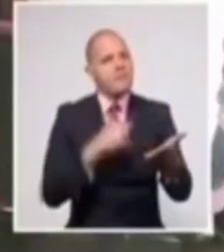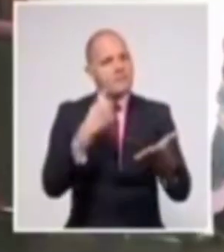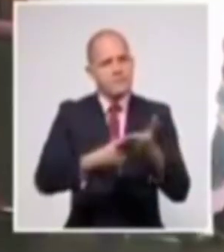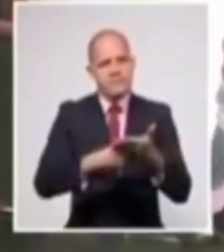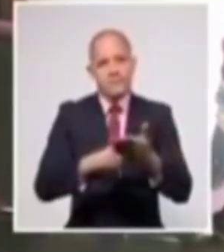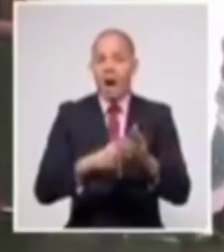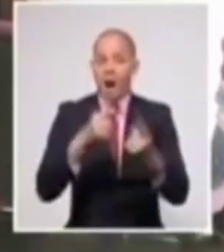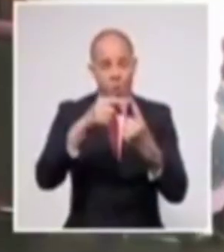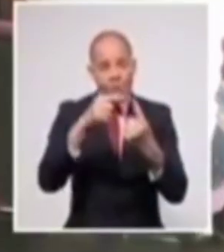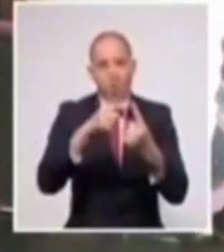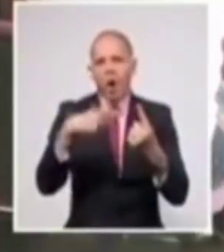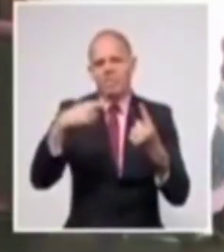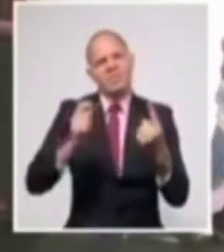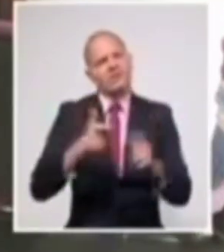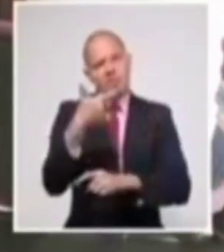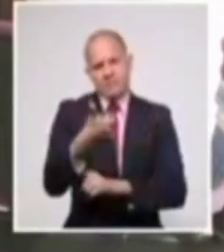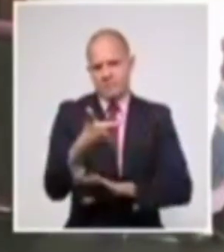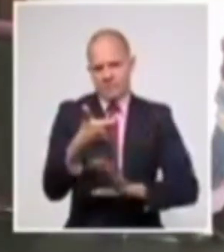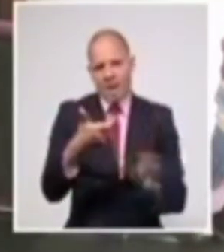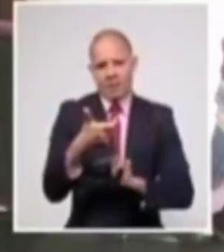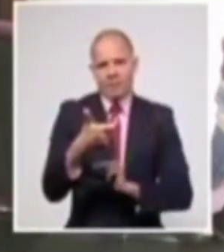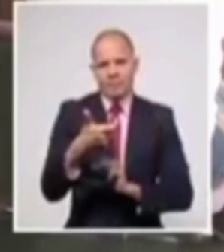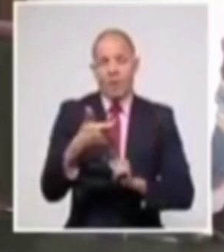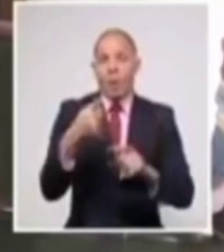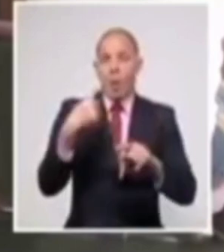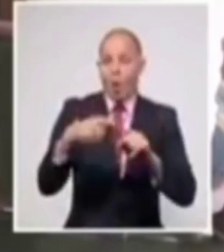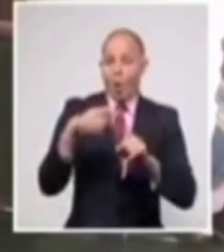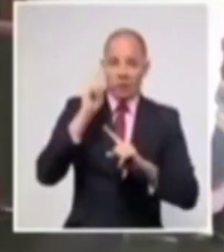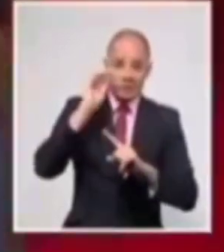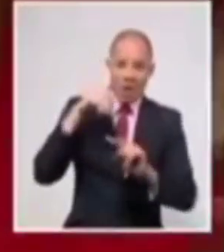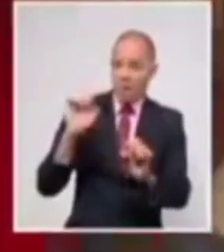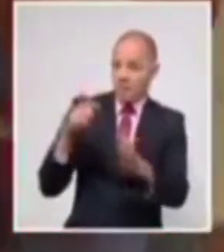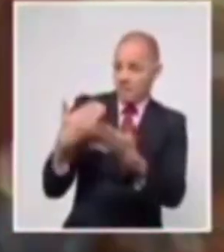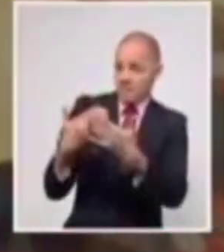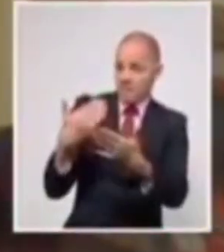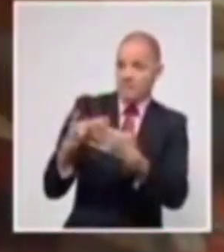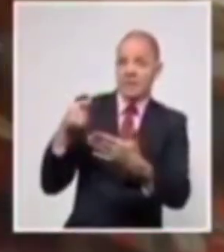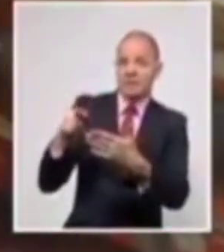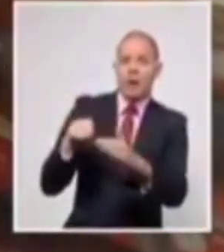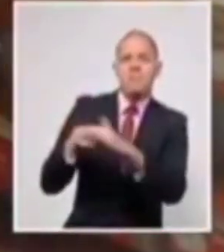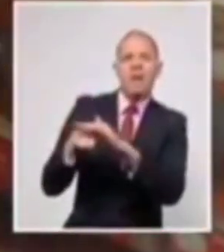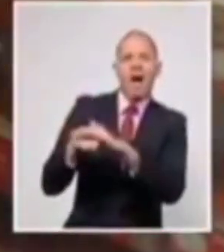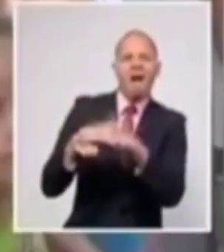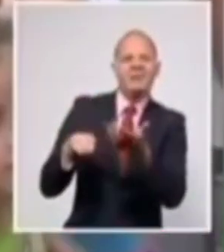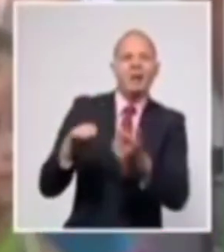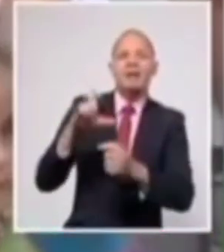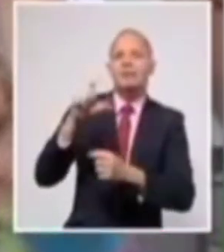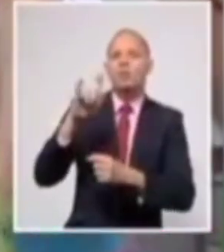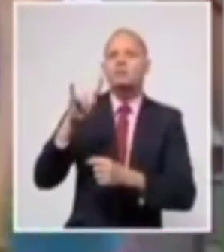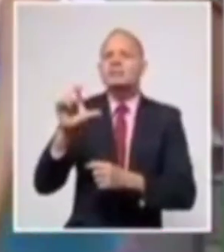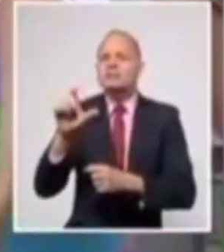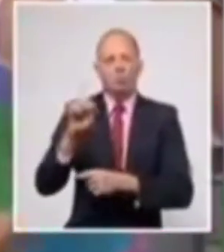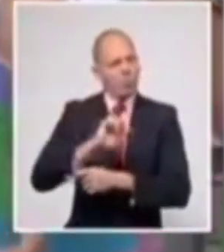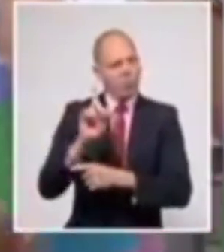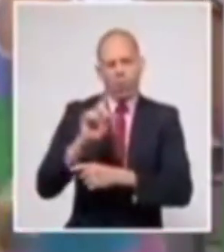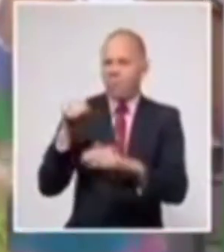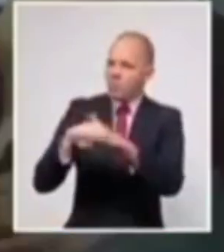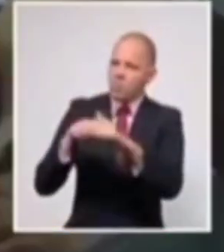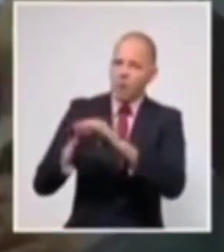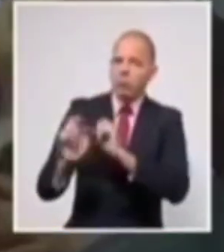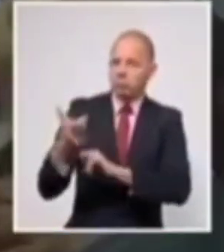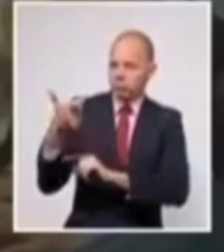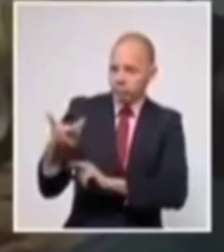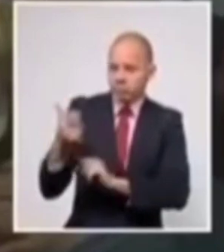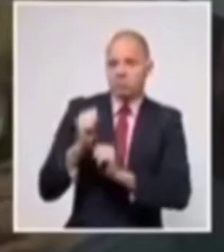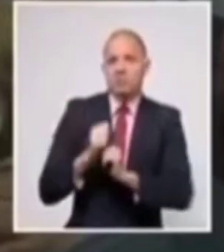condiciones que estimulen que las personas y las empresas ahorren y obtengan créditos en la moneda nacional se trata de un proceso